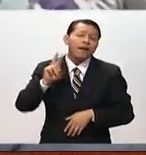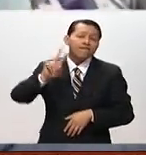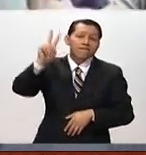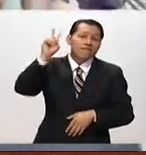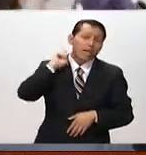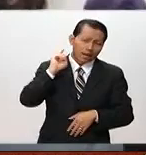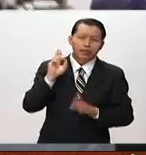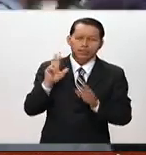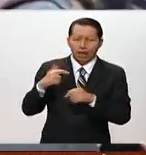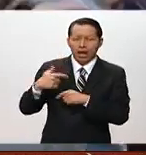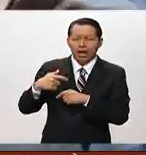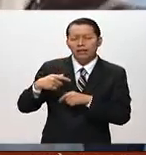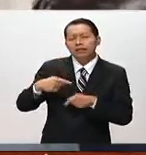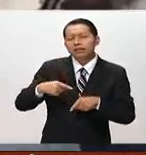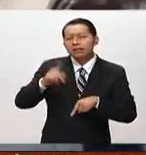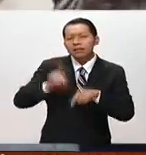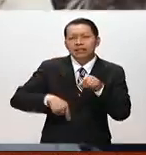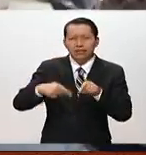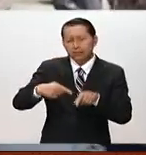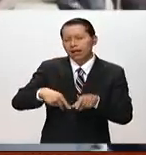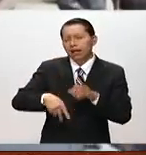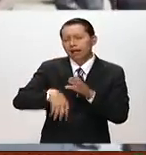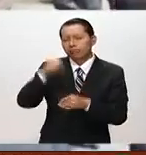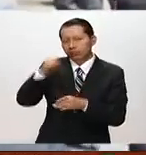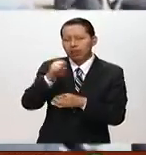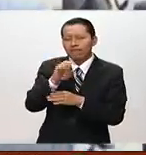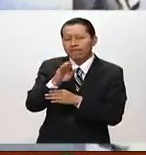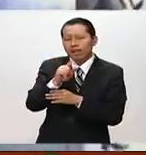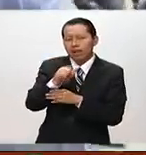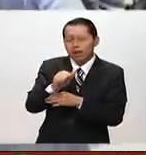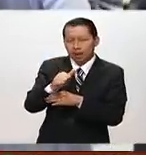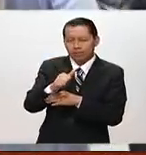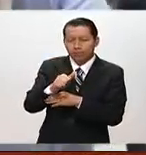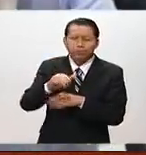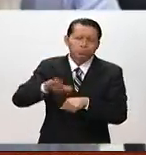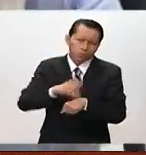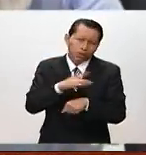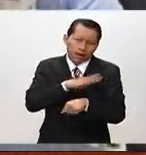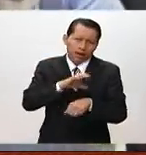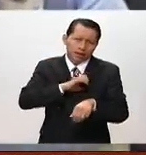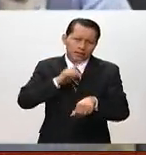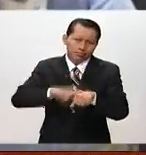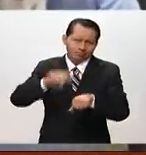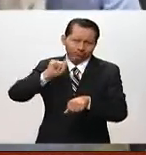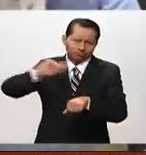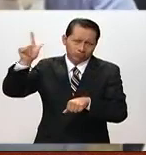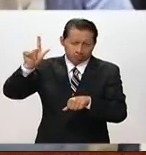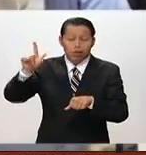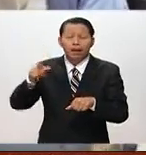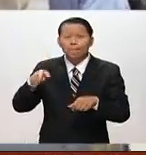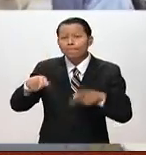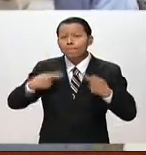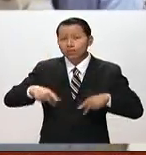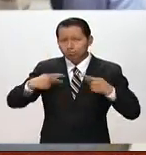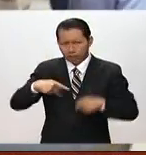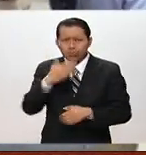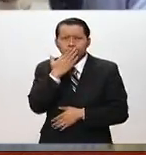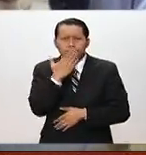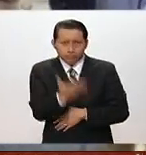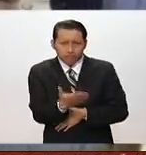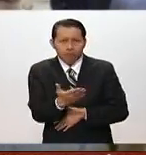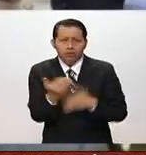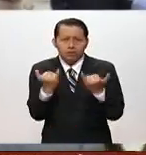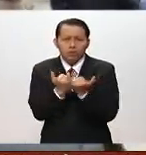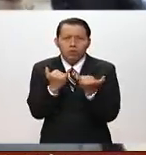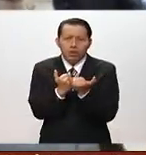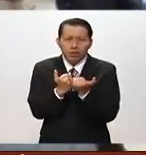viernes con la participación, bueno, naturalmente de los especialistas de salud. Está muy bien el paciente y la cadena de custodia de ese